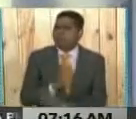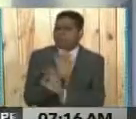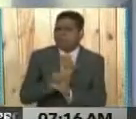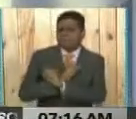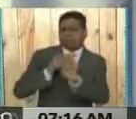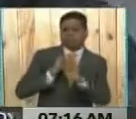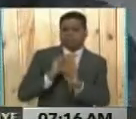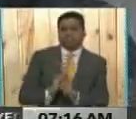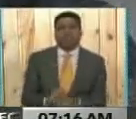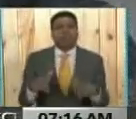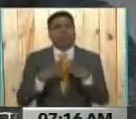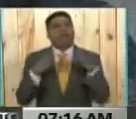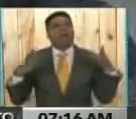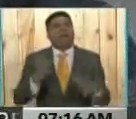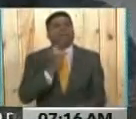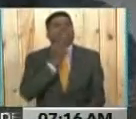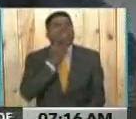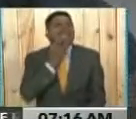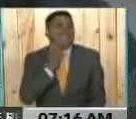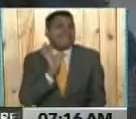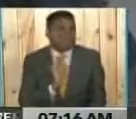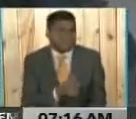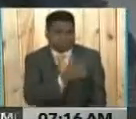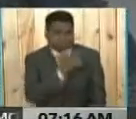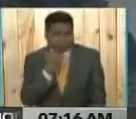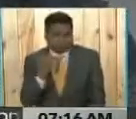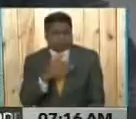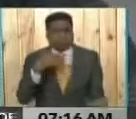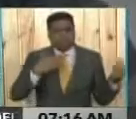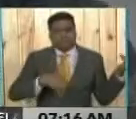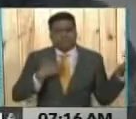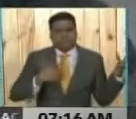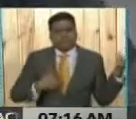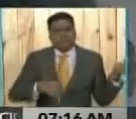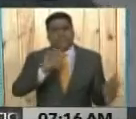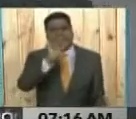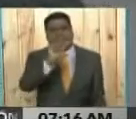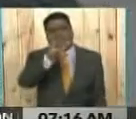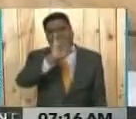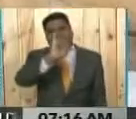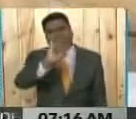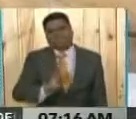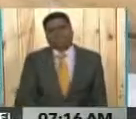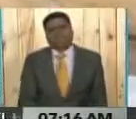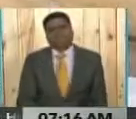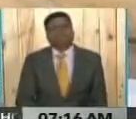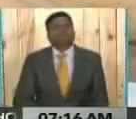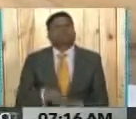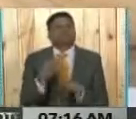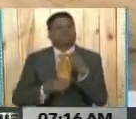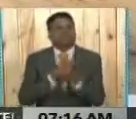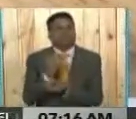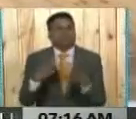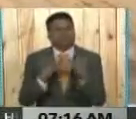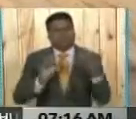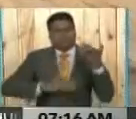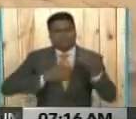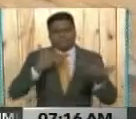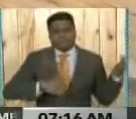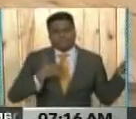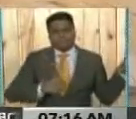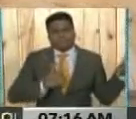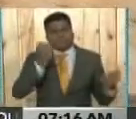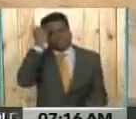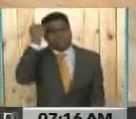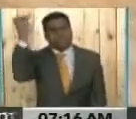digamos, de los grandes ejemplos que deja Ali como legado a la historia, que es un artista integral dedicado a sus